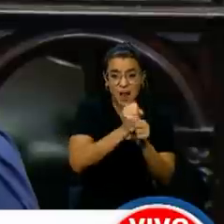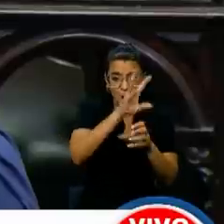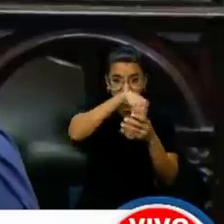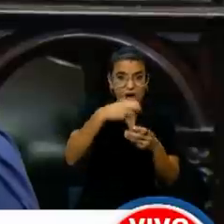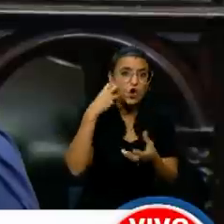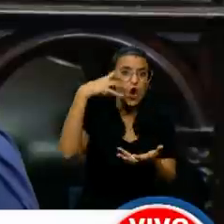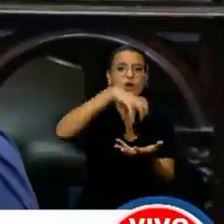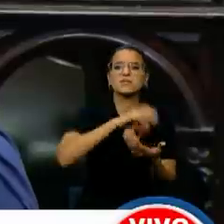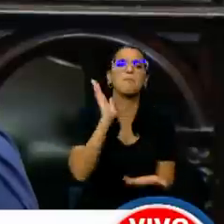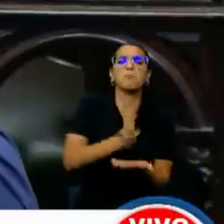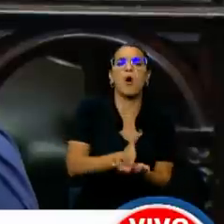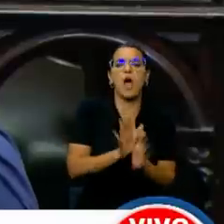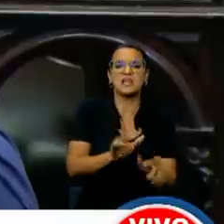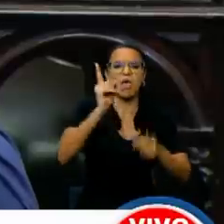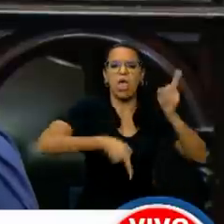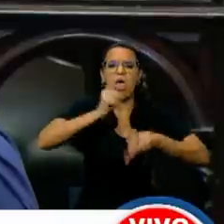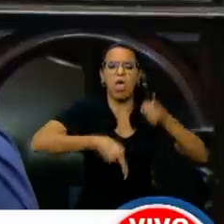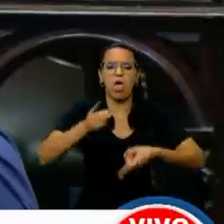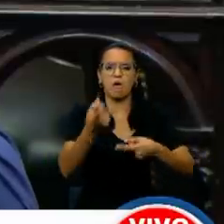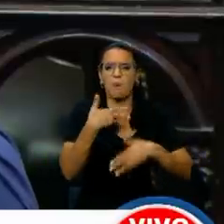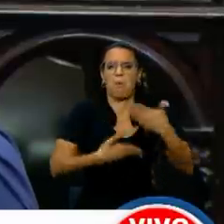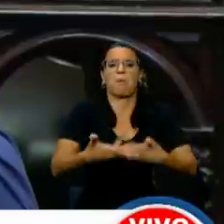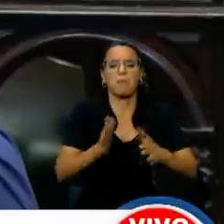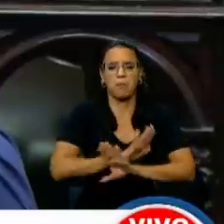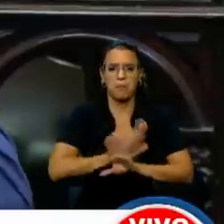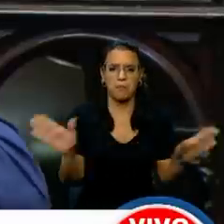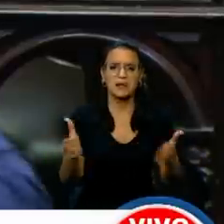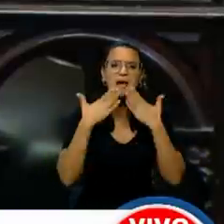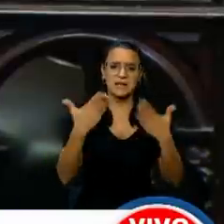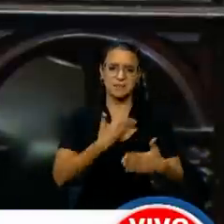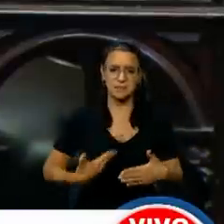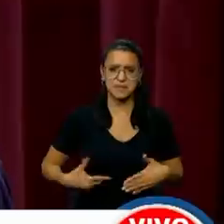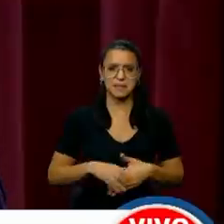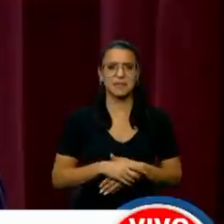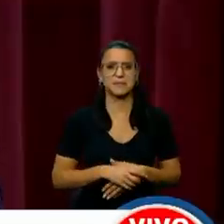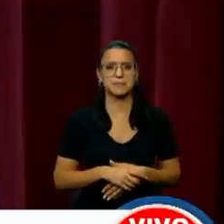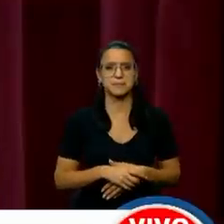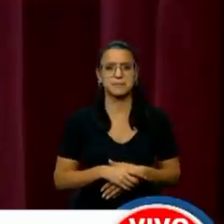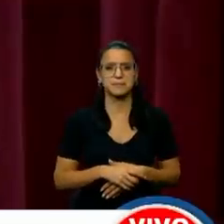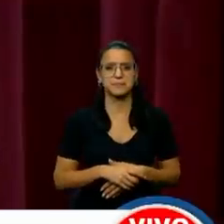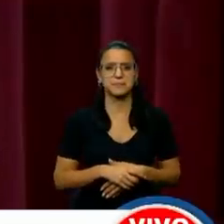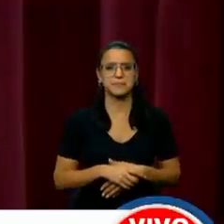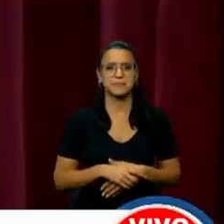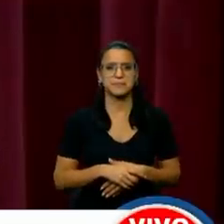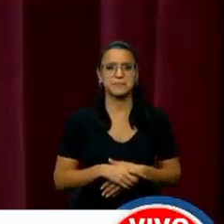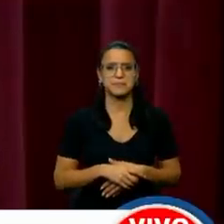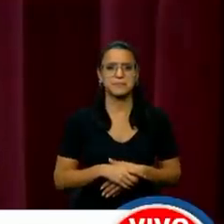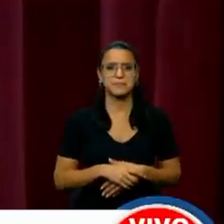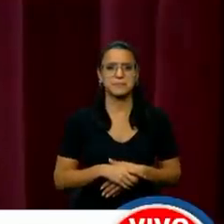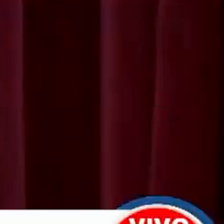nación imponiendo cosas y queriendo no llevar por delante muchas gracias al presidente gracias a diputado angellini